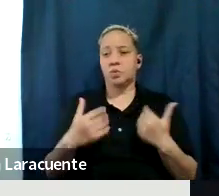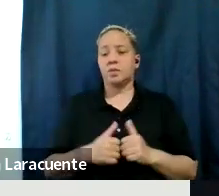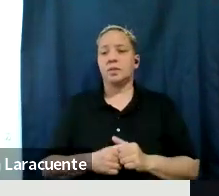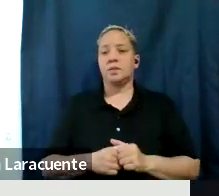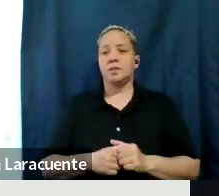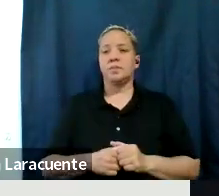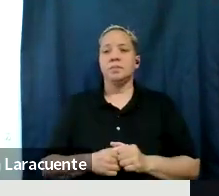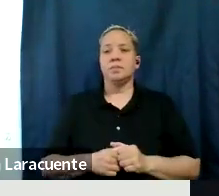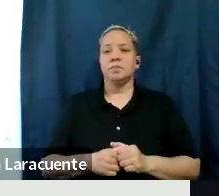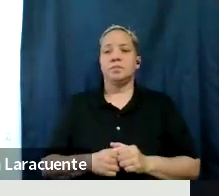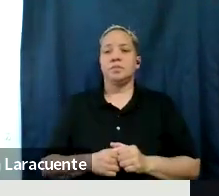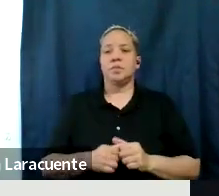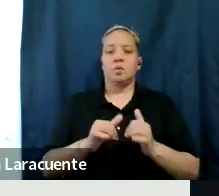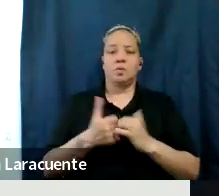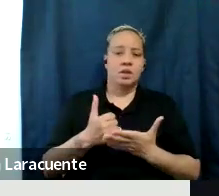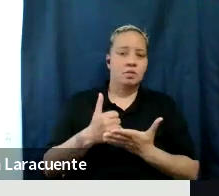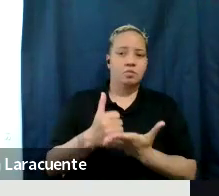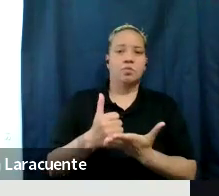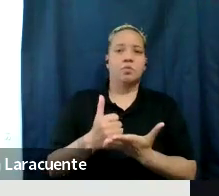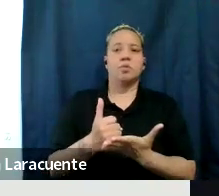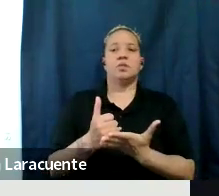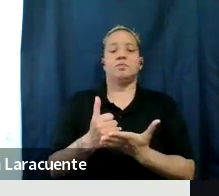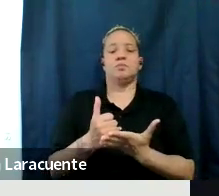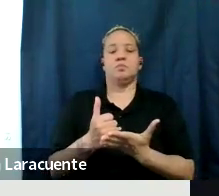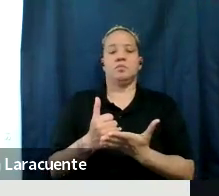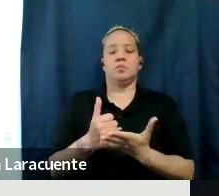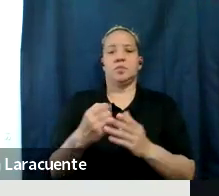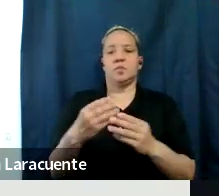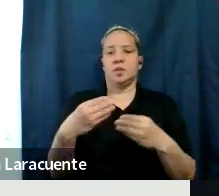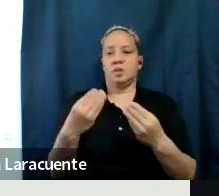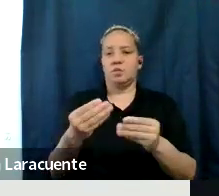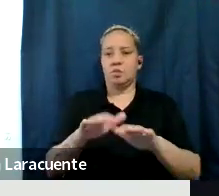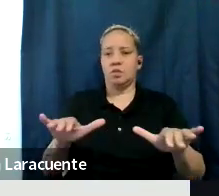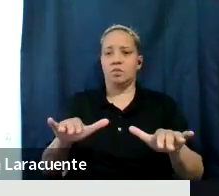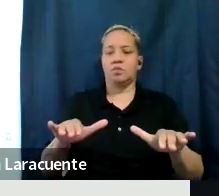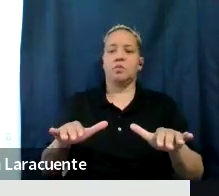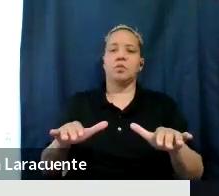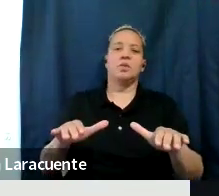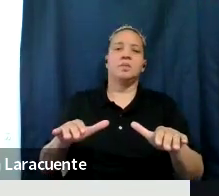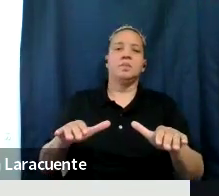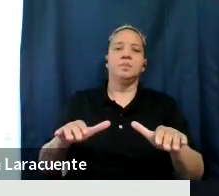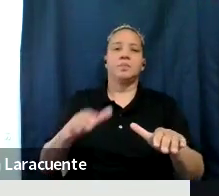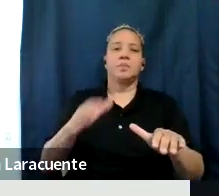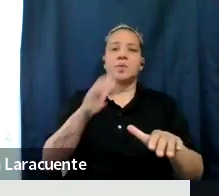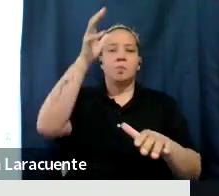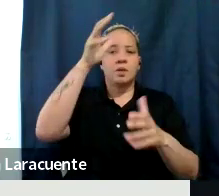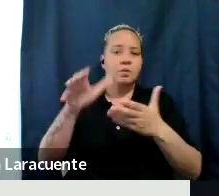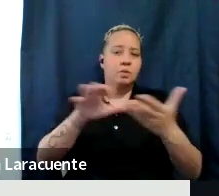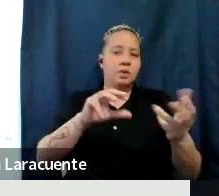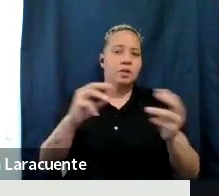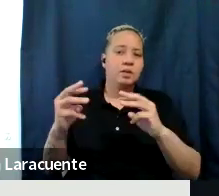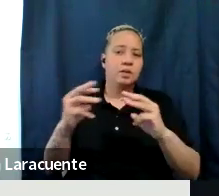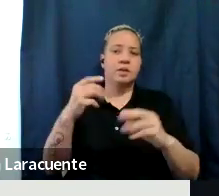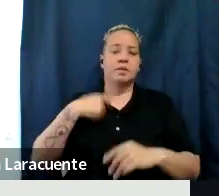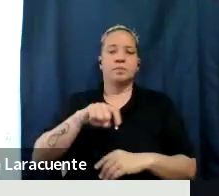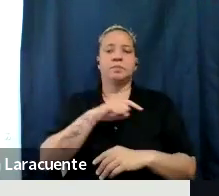era la ayuda que prestó a los niños huérfanos de la guerra de España a través de la